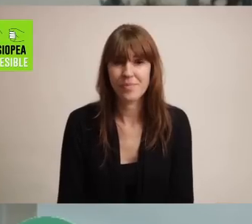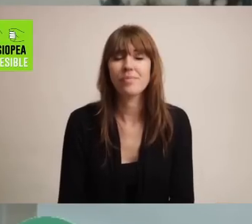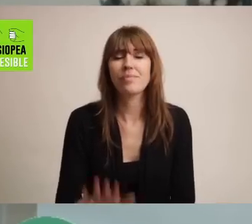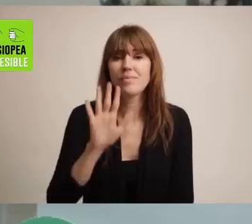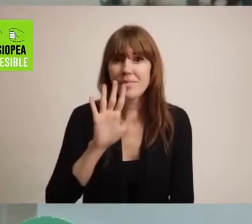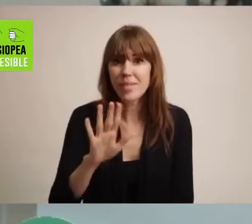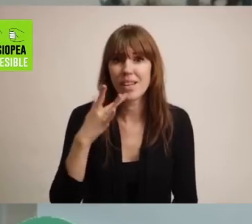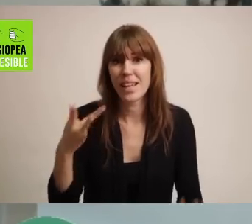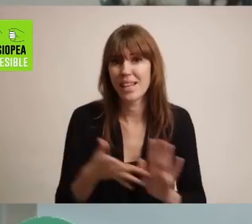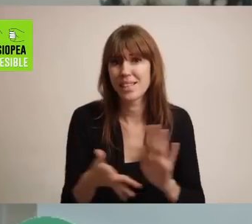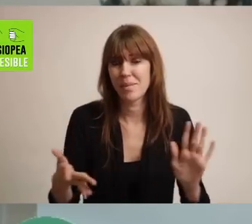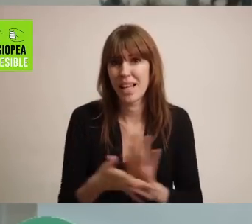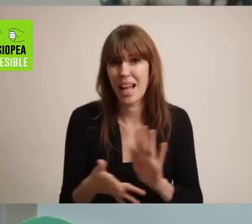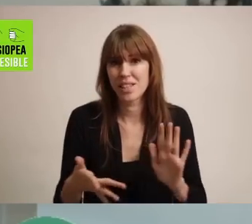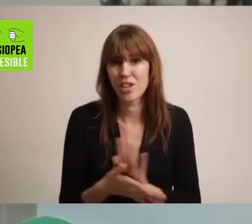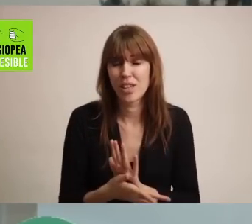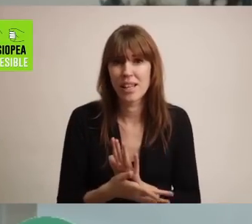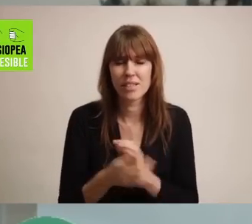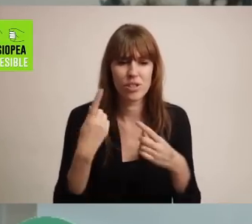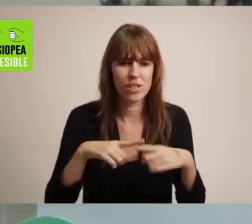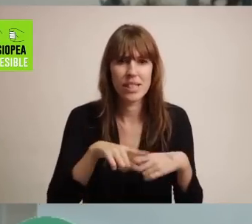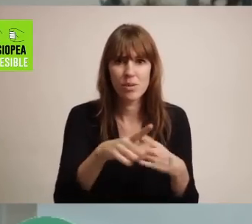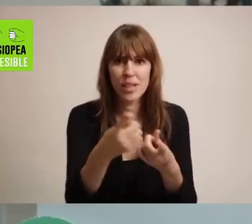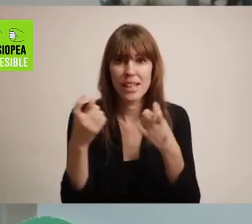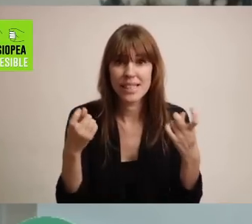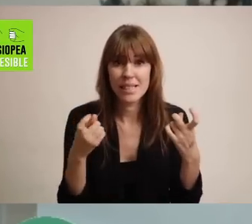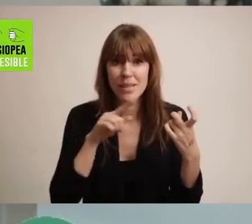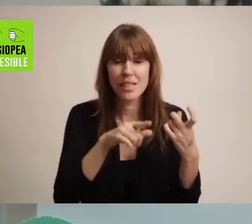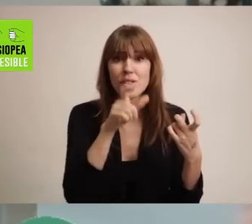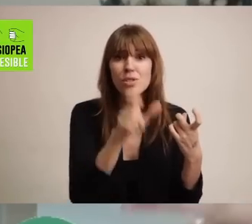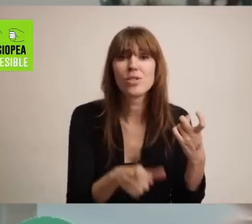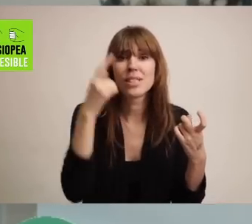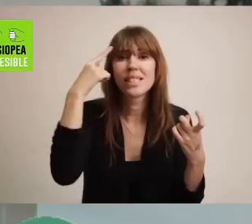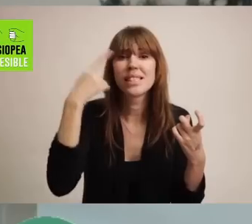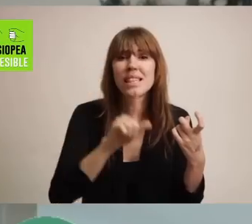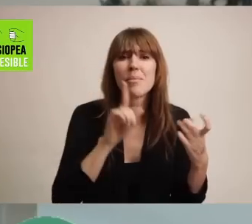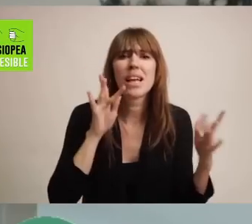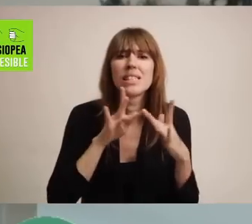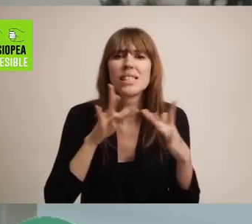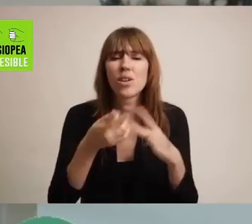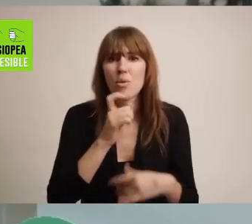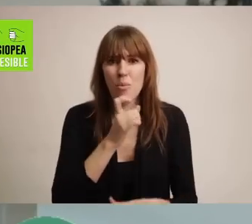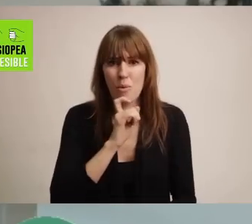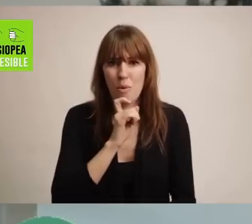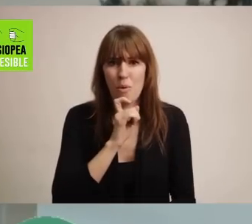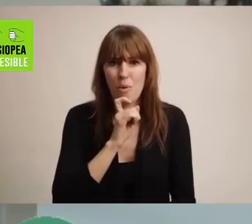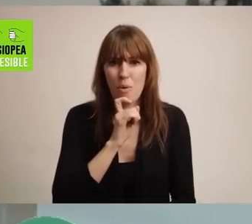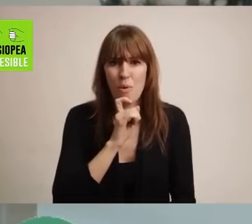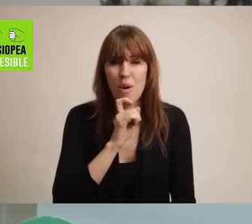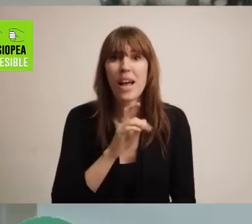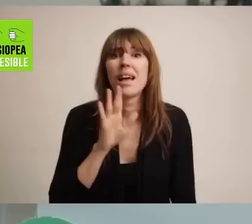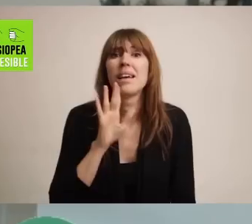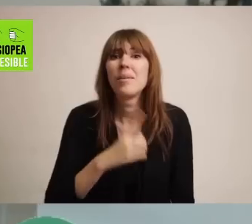Pero explicándote todo lo que necesitas para que tú sepas qué te ha llevado a esa enfermedad.